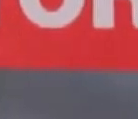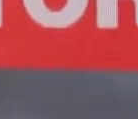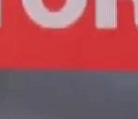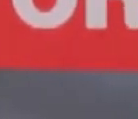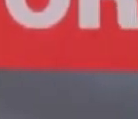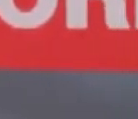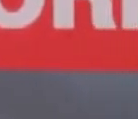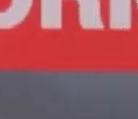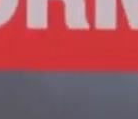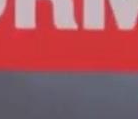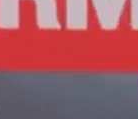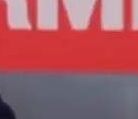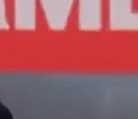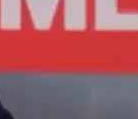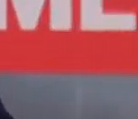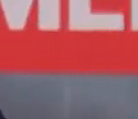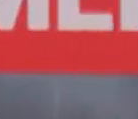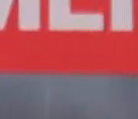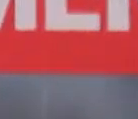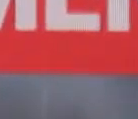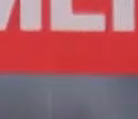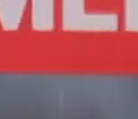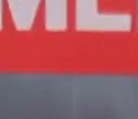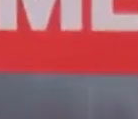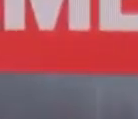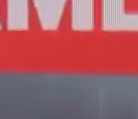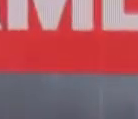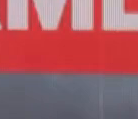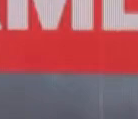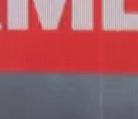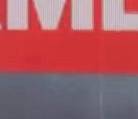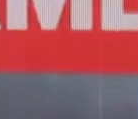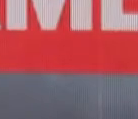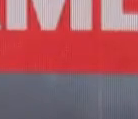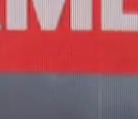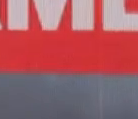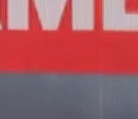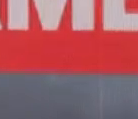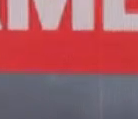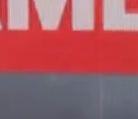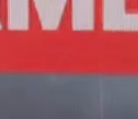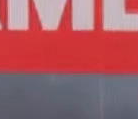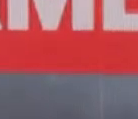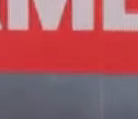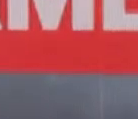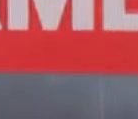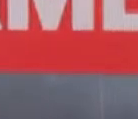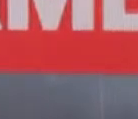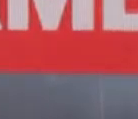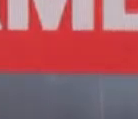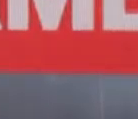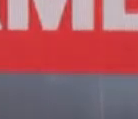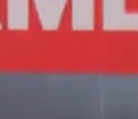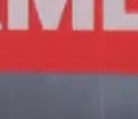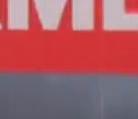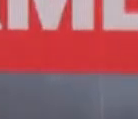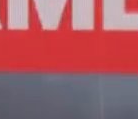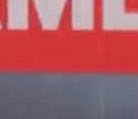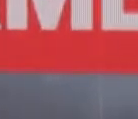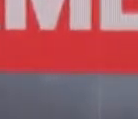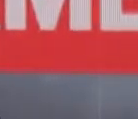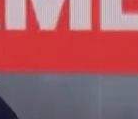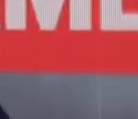este tema no porque insisto hay mucho ruido y vuelve a ver ruido ahora con el tema de la inflación